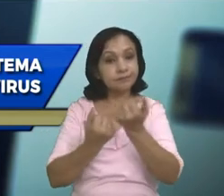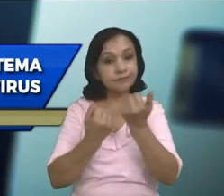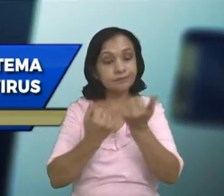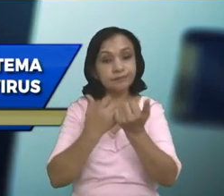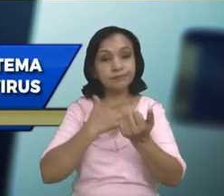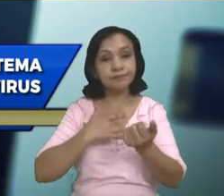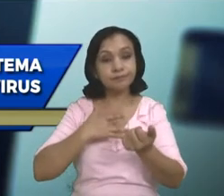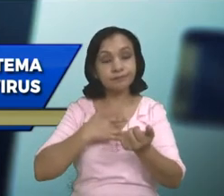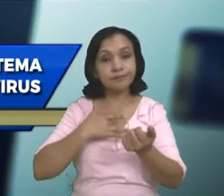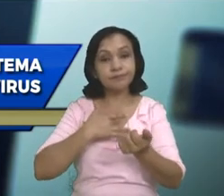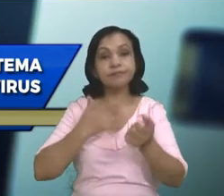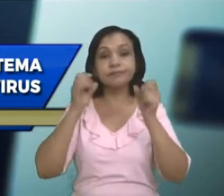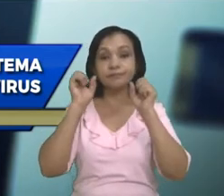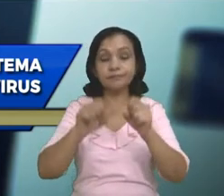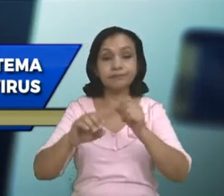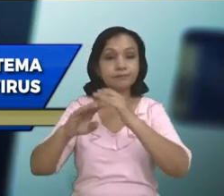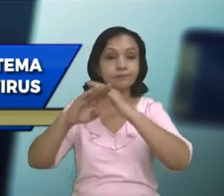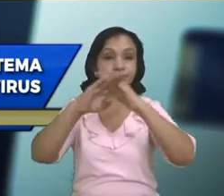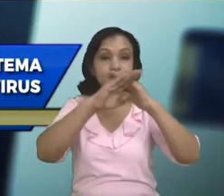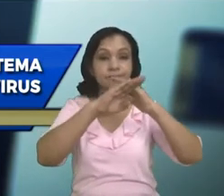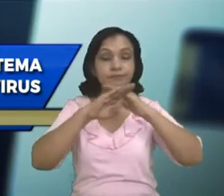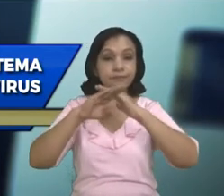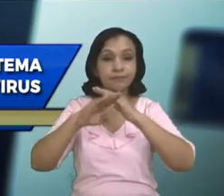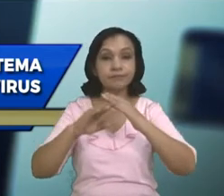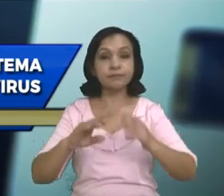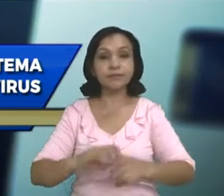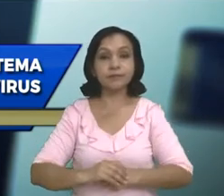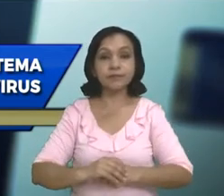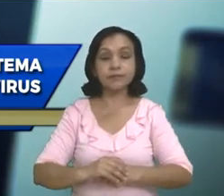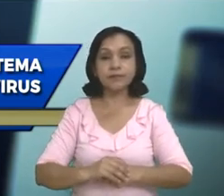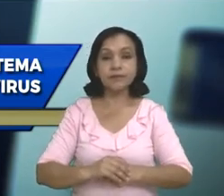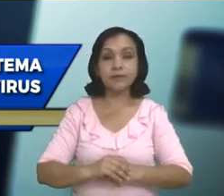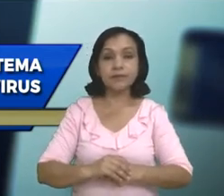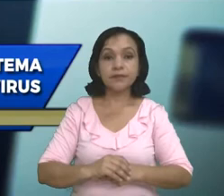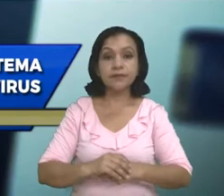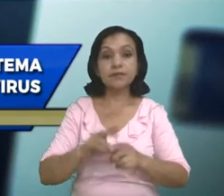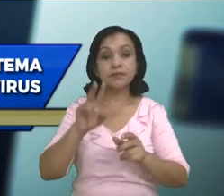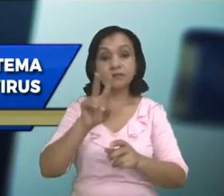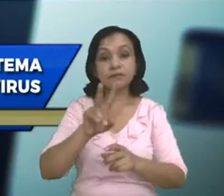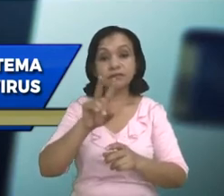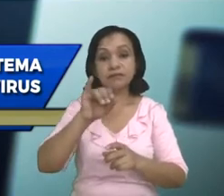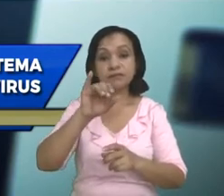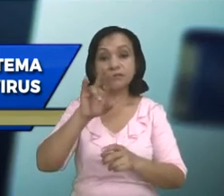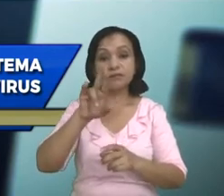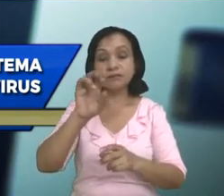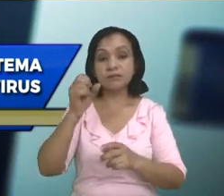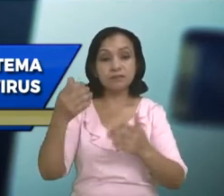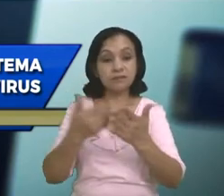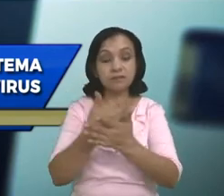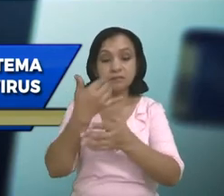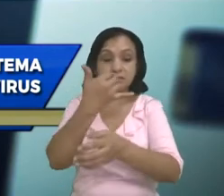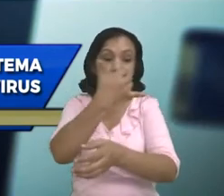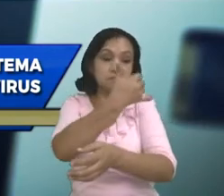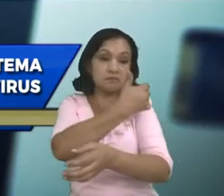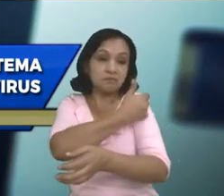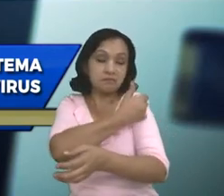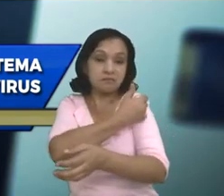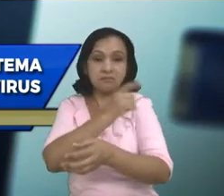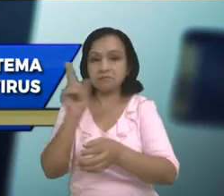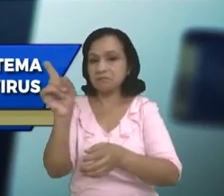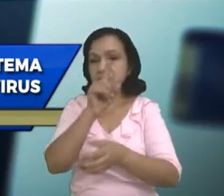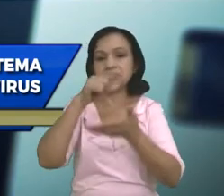para poder enfrentar esta situación este es un virus nuevo no tiene vacuna ni tiene